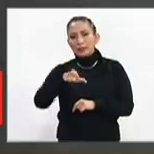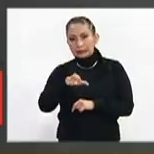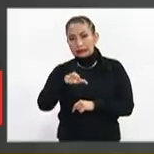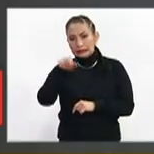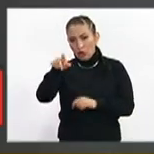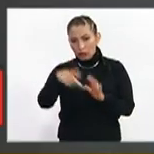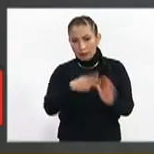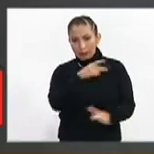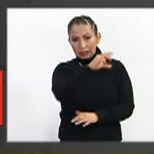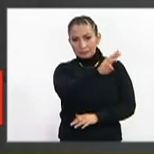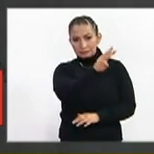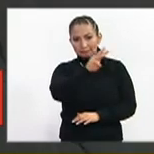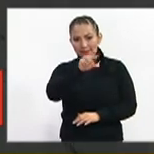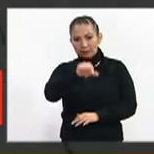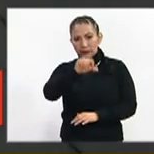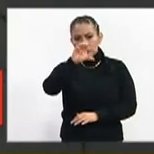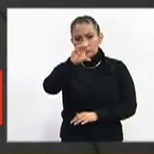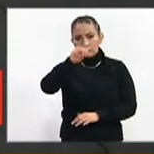www.cmicac.org.mx. Repito,